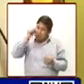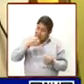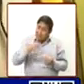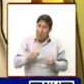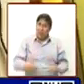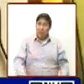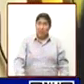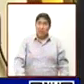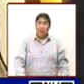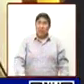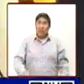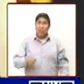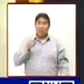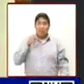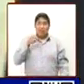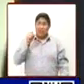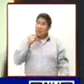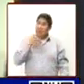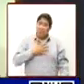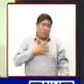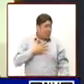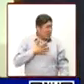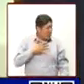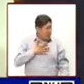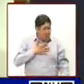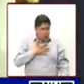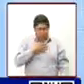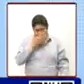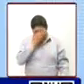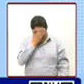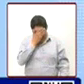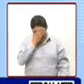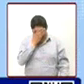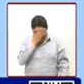aquí tienes poquitos más, ese es mi cochecito,